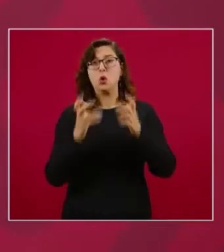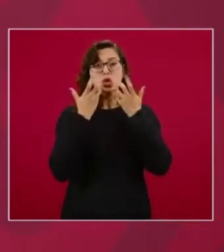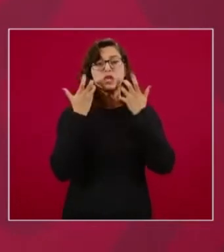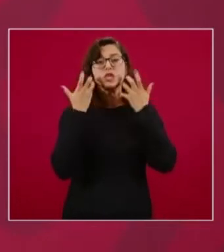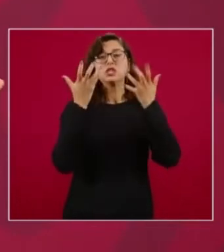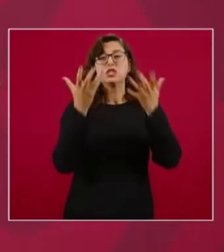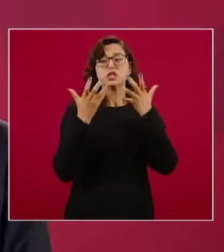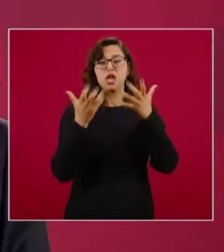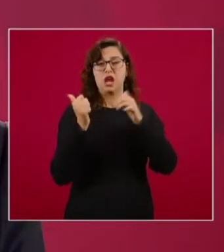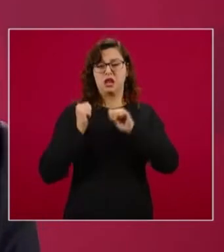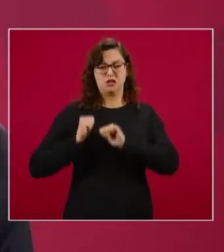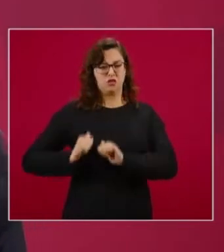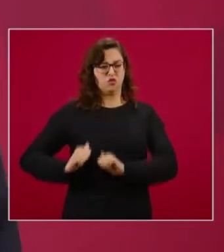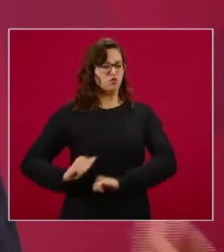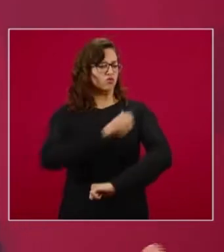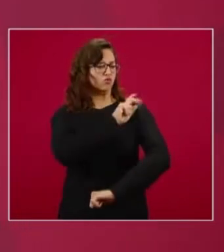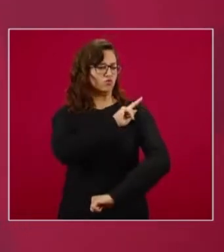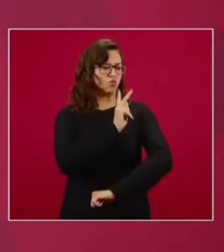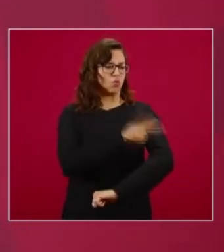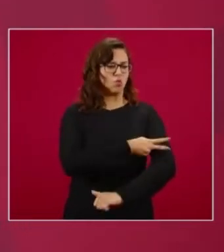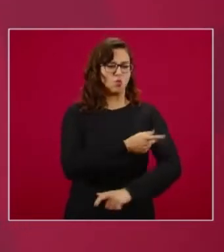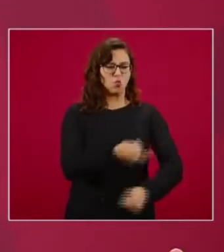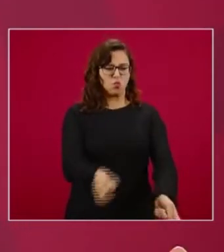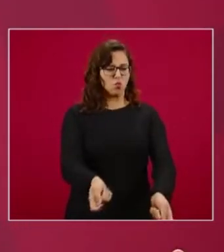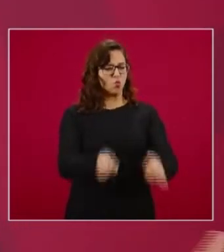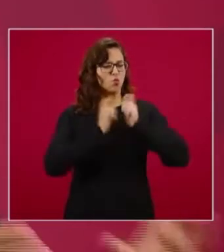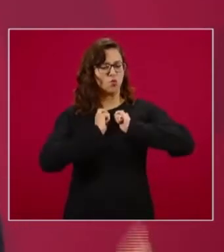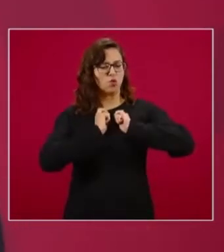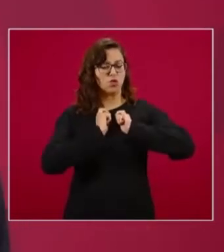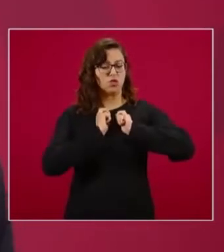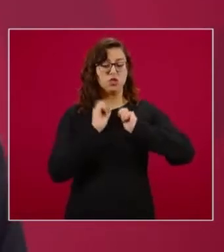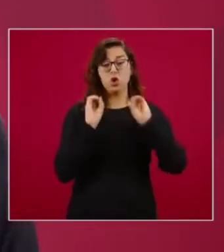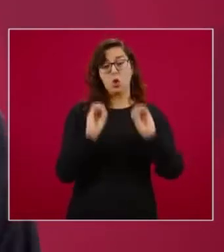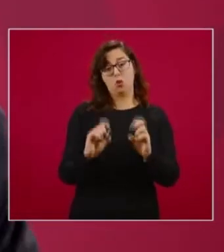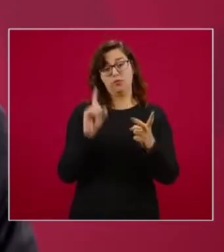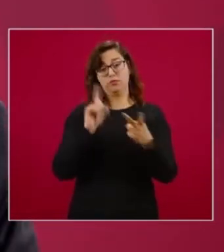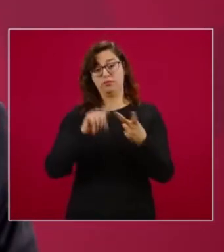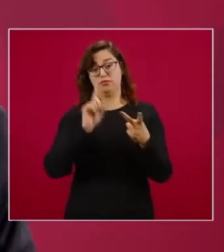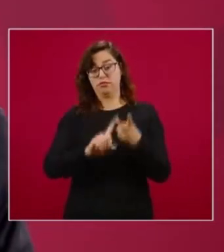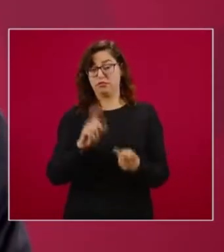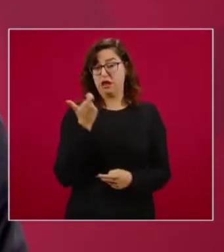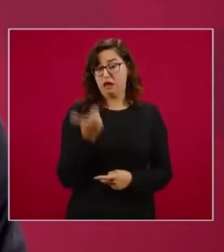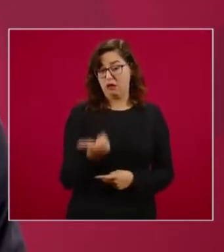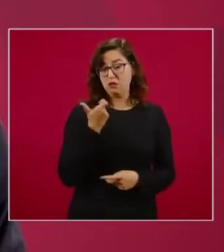ostentar poder, o provecho económico.